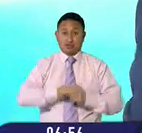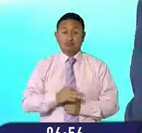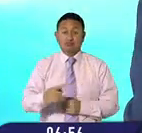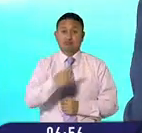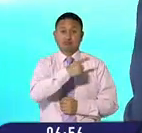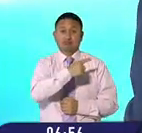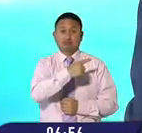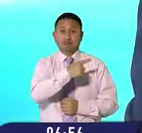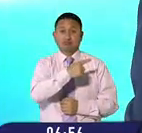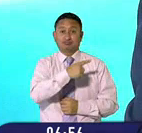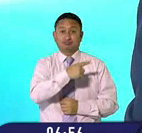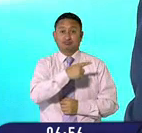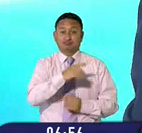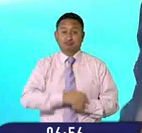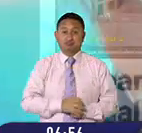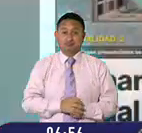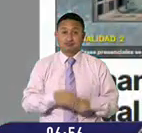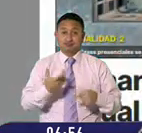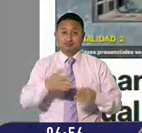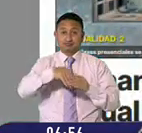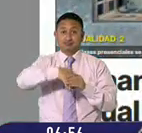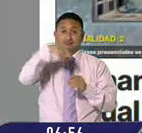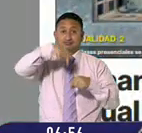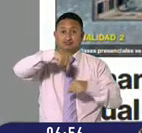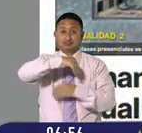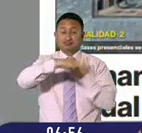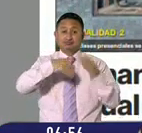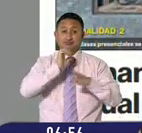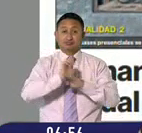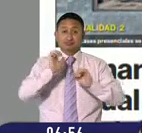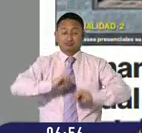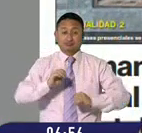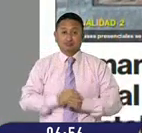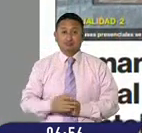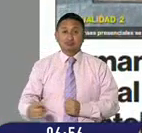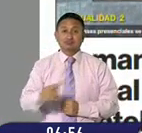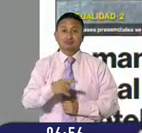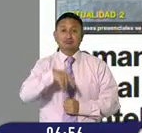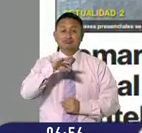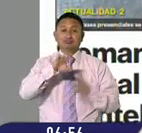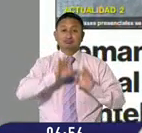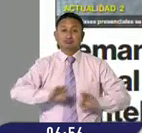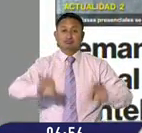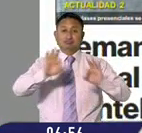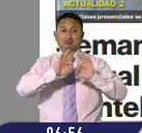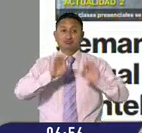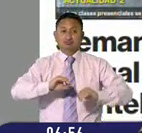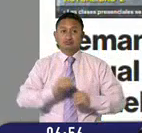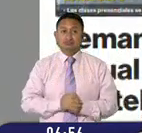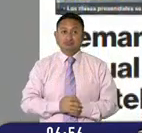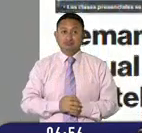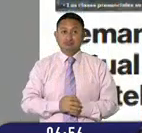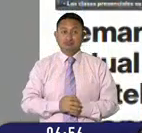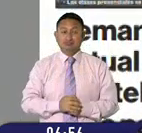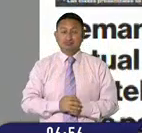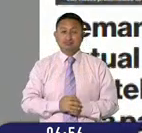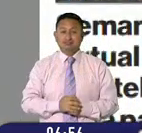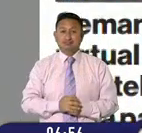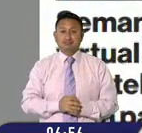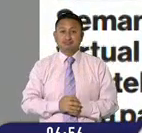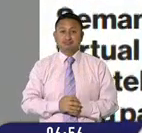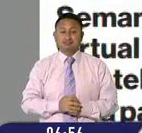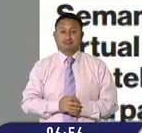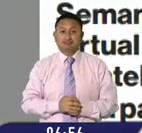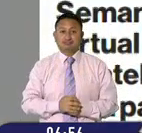sección impresa que está circulando en todo el país. Los títulos más importantes son 2, semana virtual en planteles para pagar, para parar los contagios,